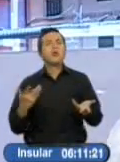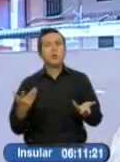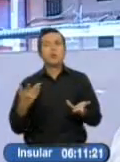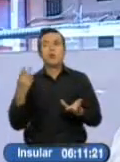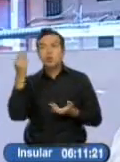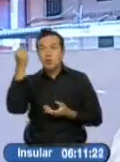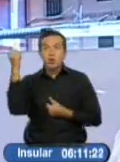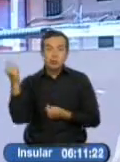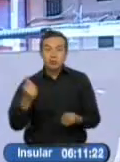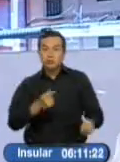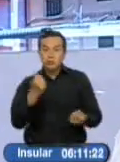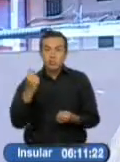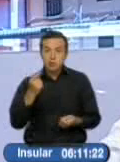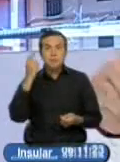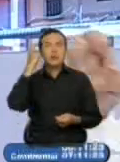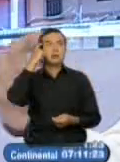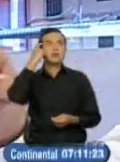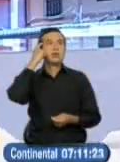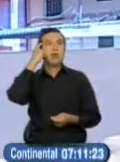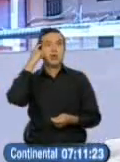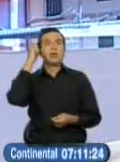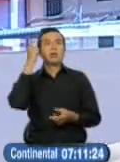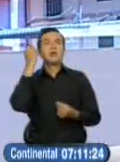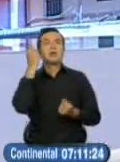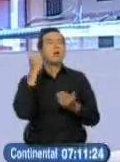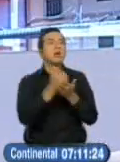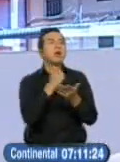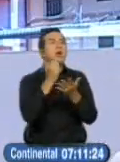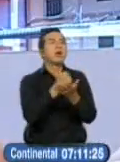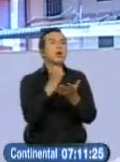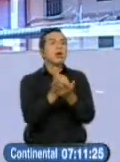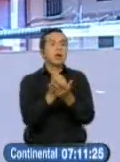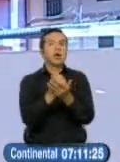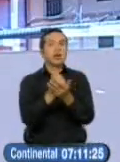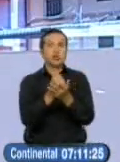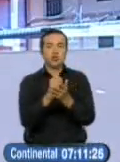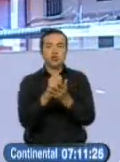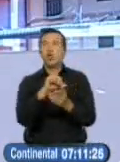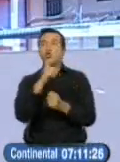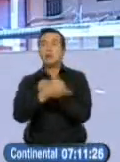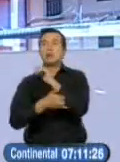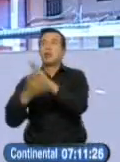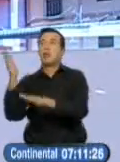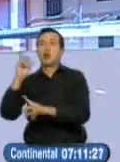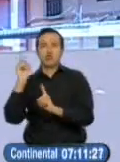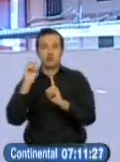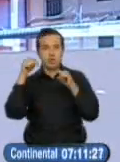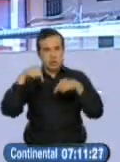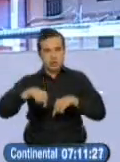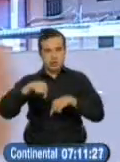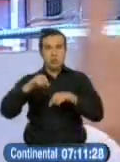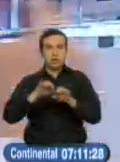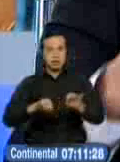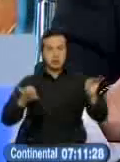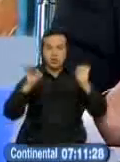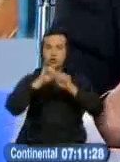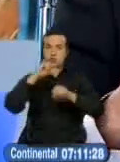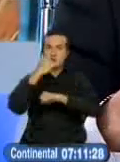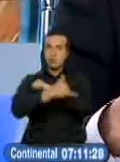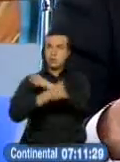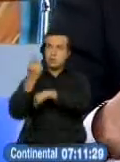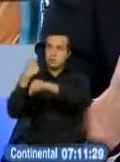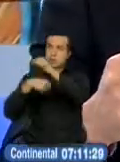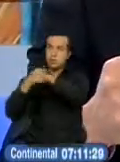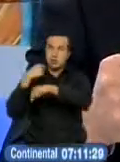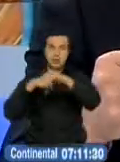entren divisas, en lugar de pensar solamente en cómo hacer que no salgan las divisas. Y ahí es donde está el tema exportación. Sobre todo si la importación de esta materia